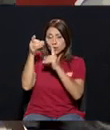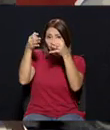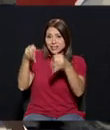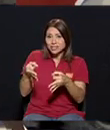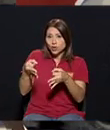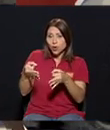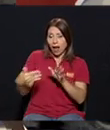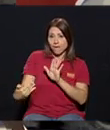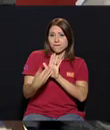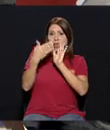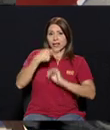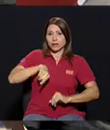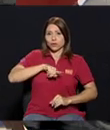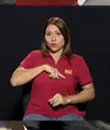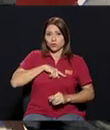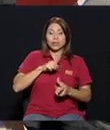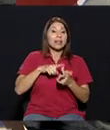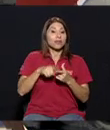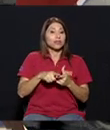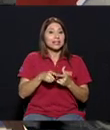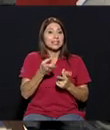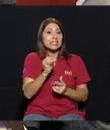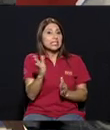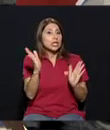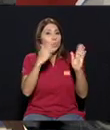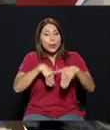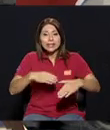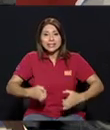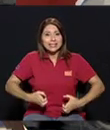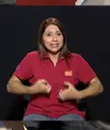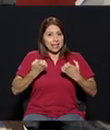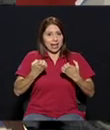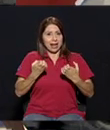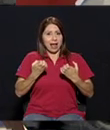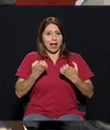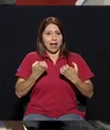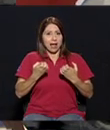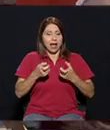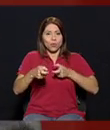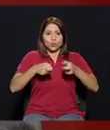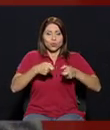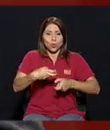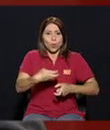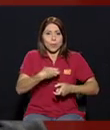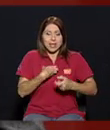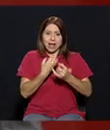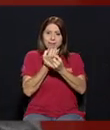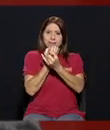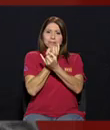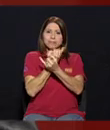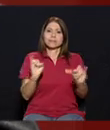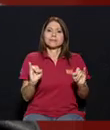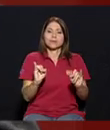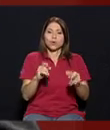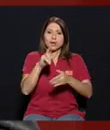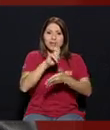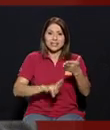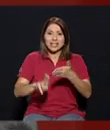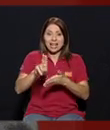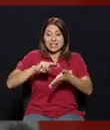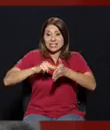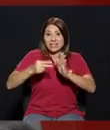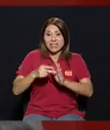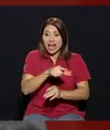nos afecta en lo inmediato. Entonces, si no existiera la autonomía universitaria, este conocimiento, esta